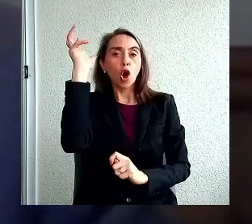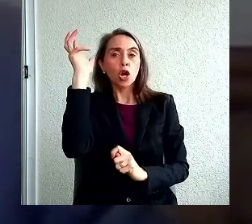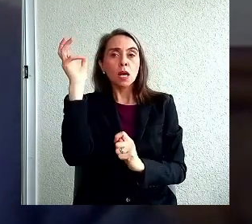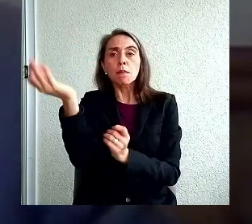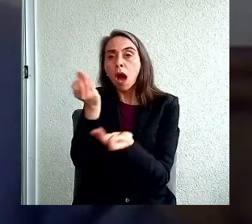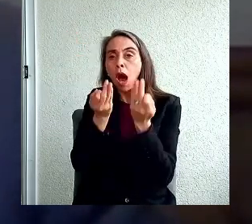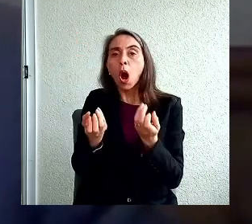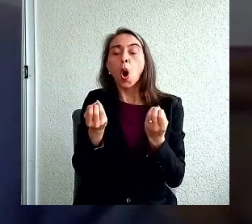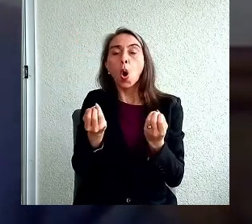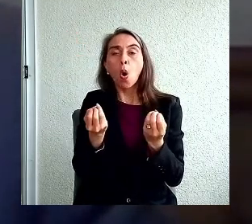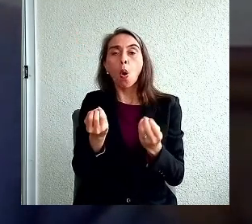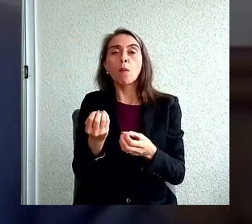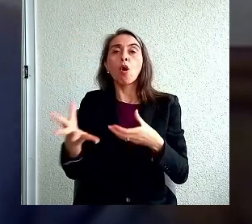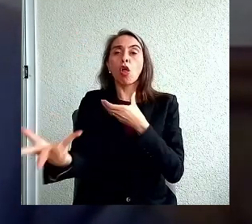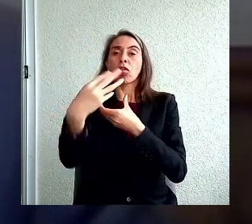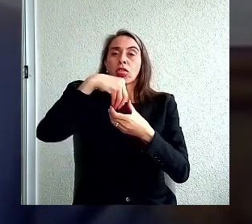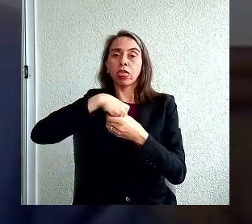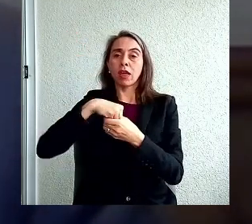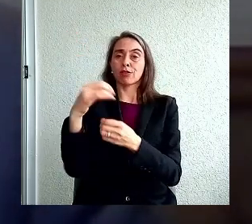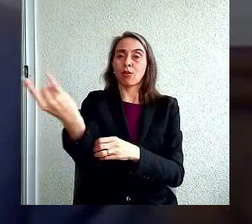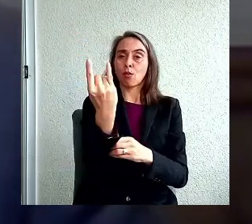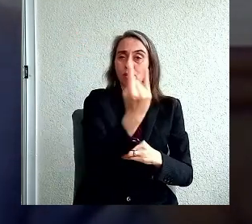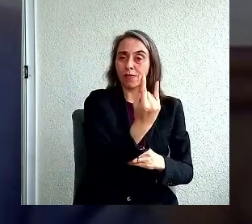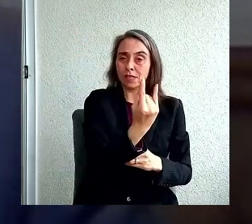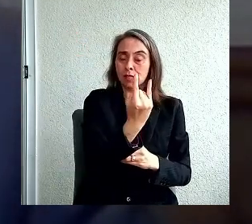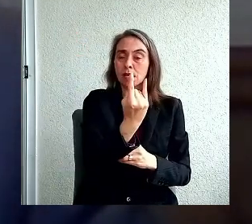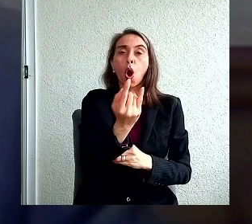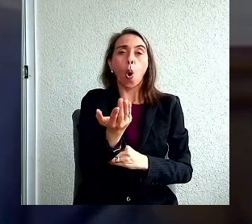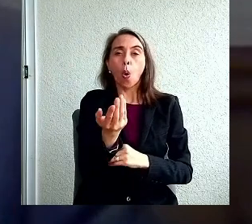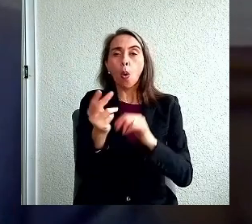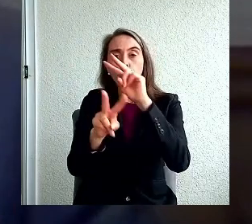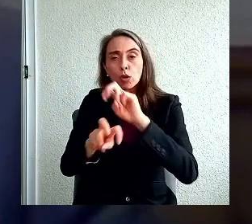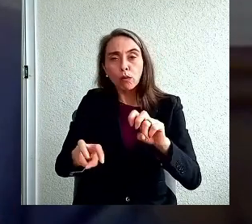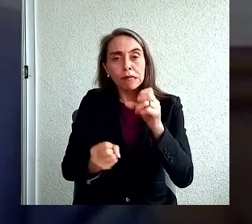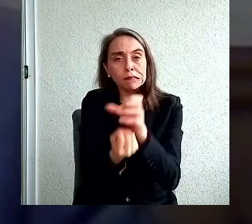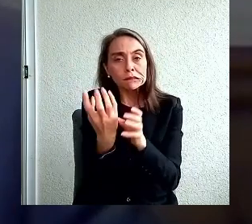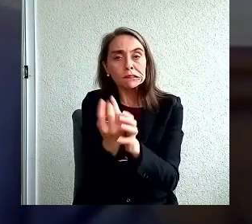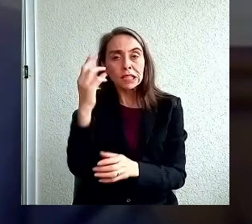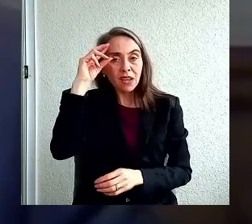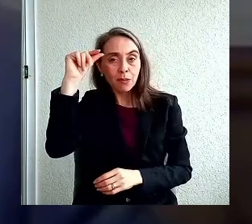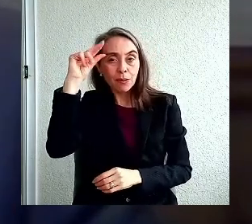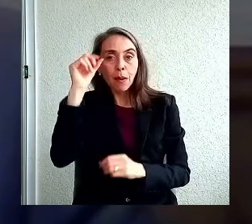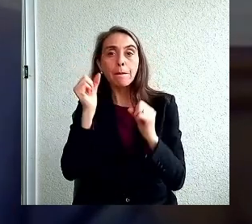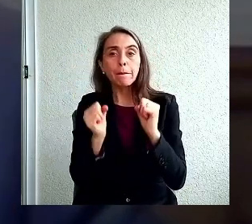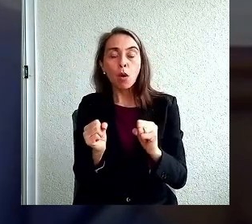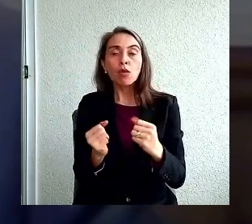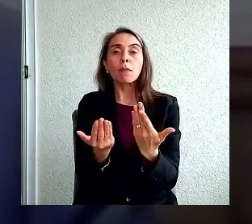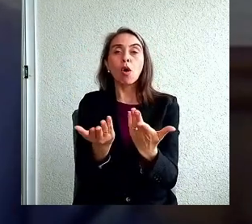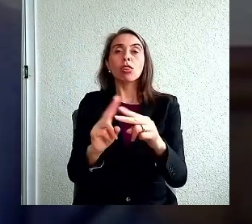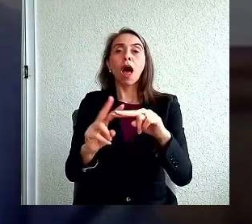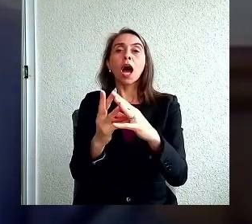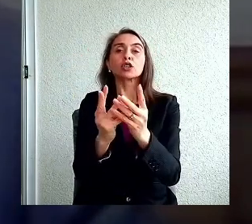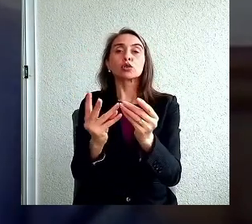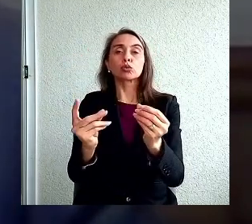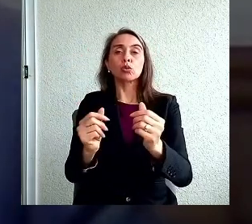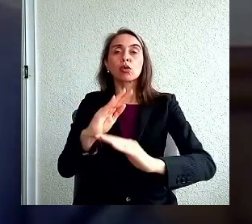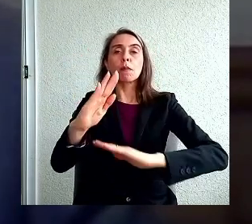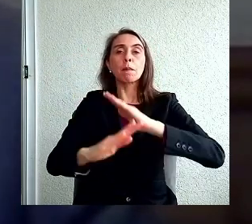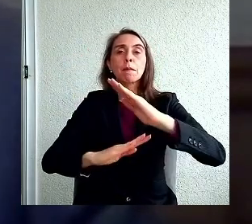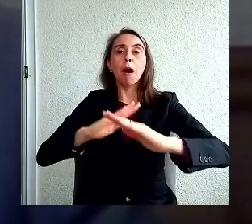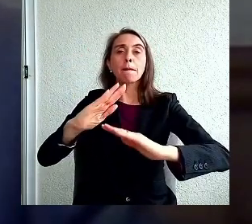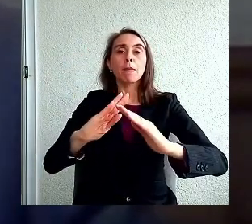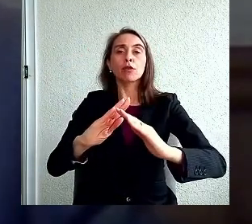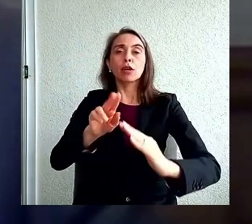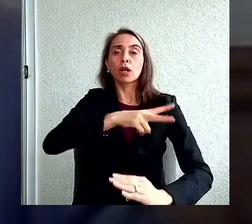a través de la investigación y la innovación, es posible generar soluciones que permitan proteger nuestro medio ambiente. Finalmente, y como